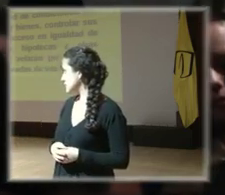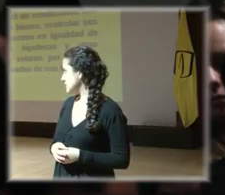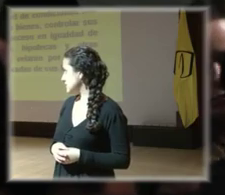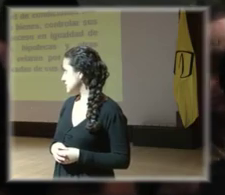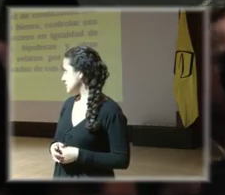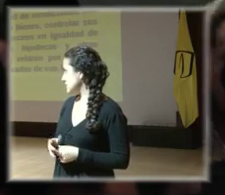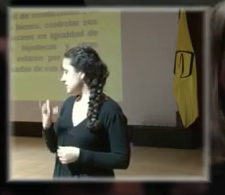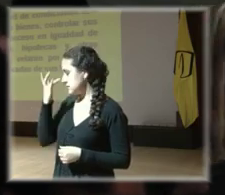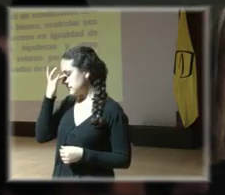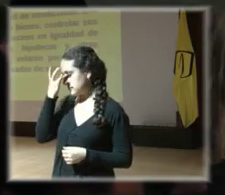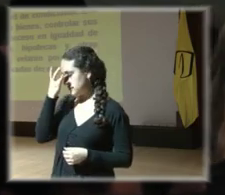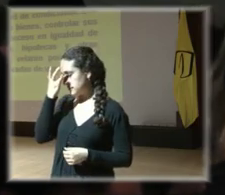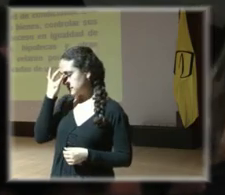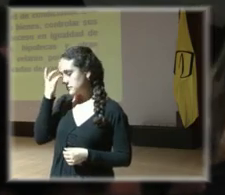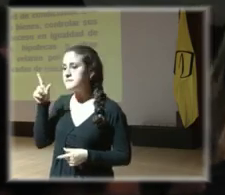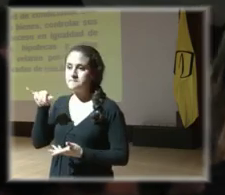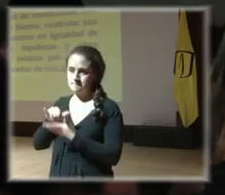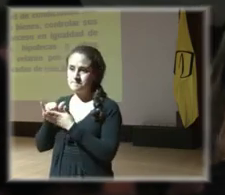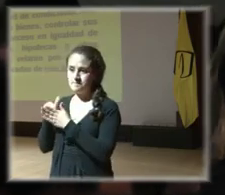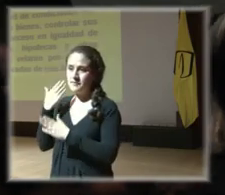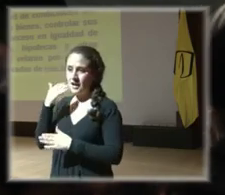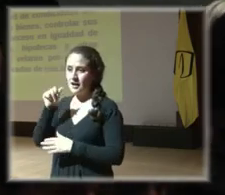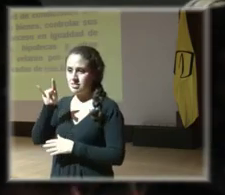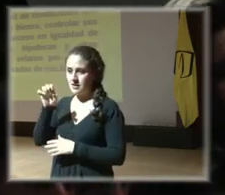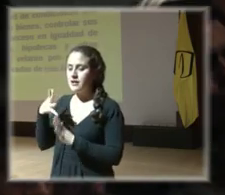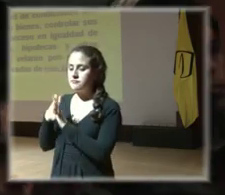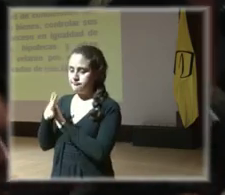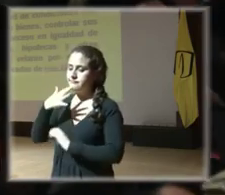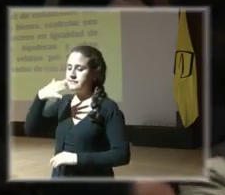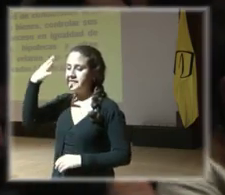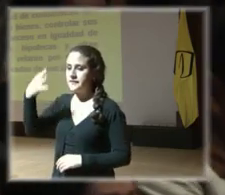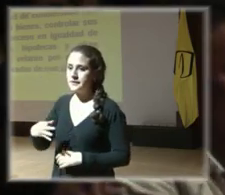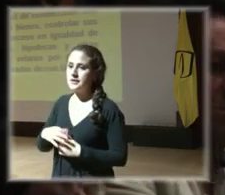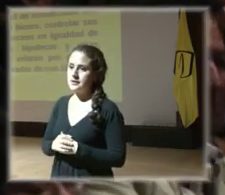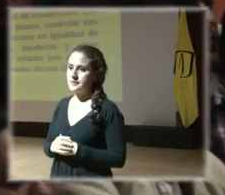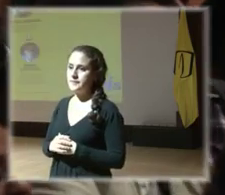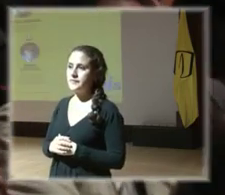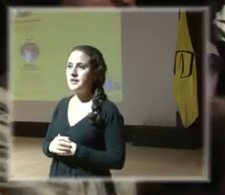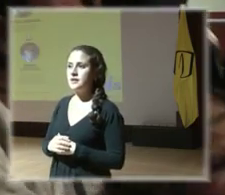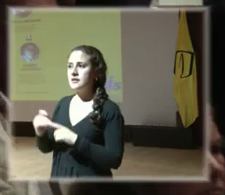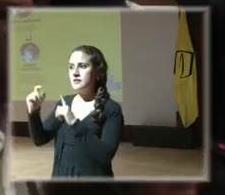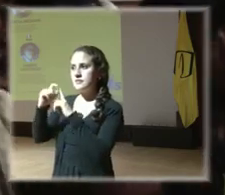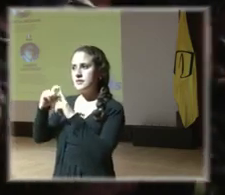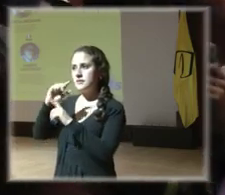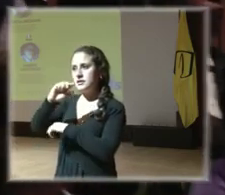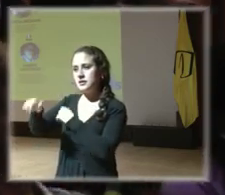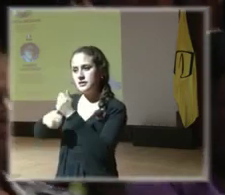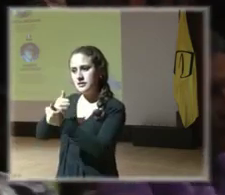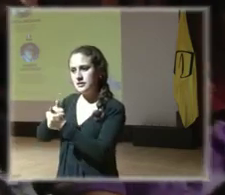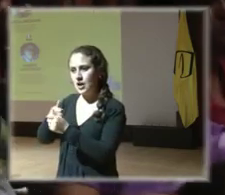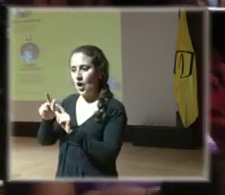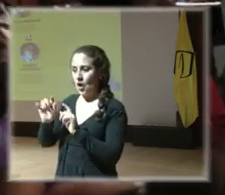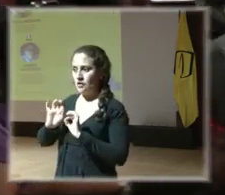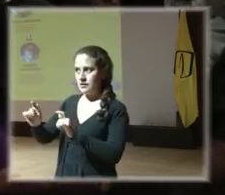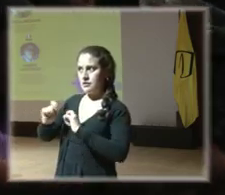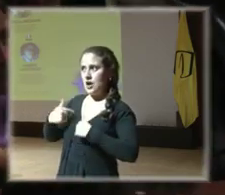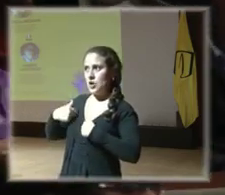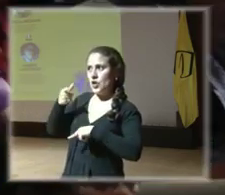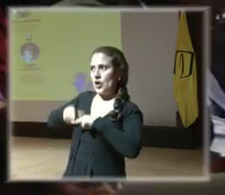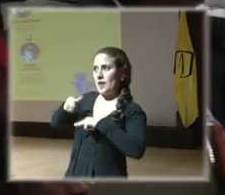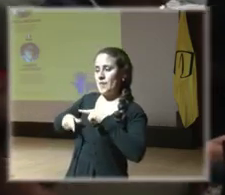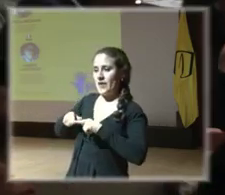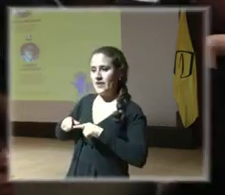Bueno, justo lo que dice Andrea, es cierto, la cuestión de interdicción y declaración de incapacidad,